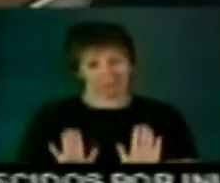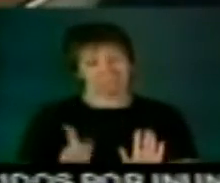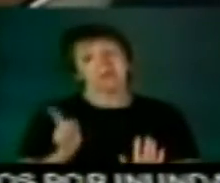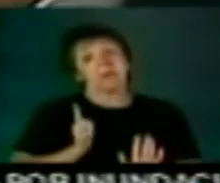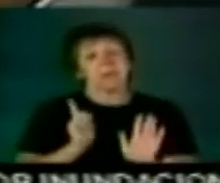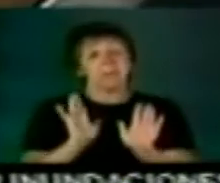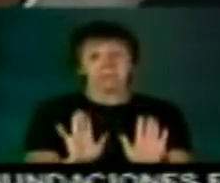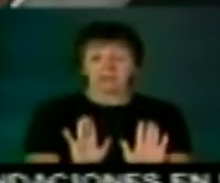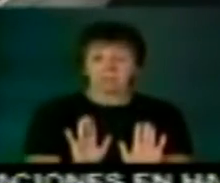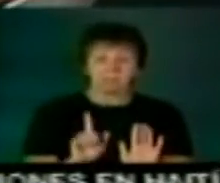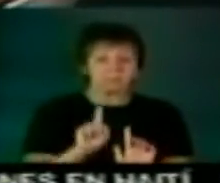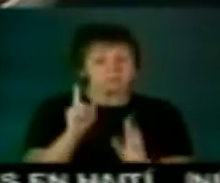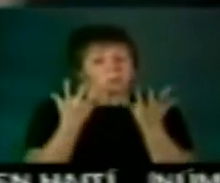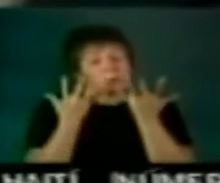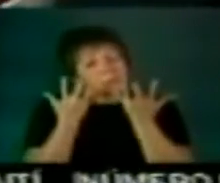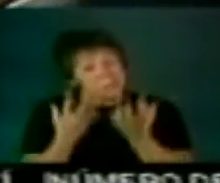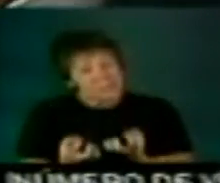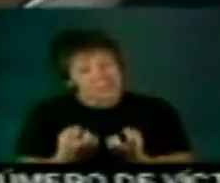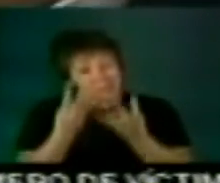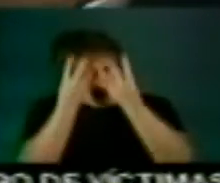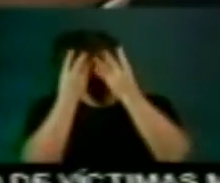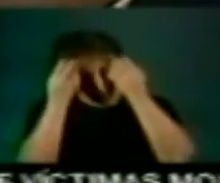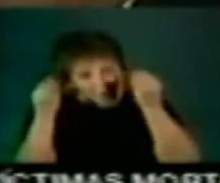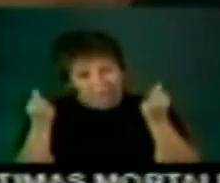No quiero olvidarme de nuestros pobres de uniforme.